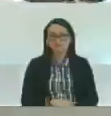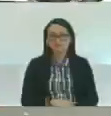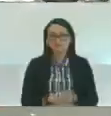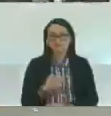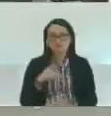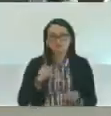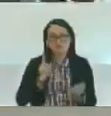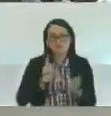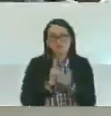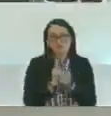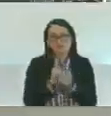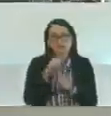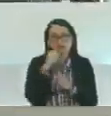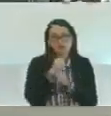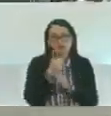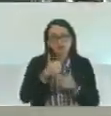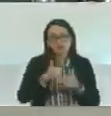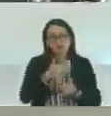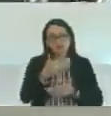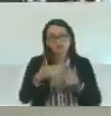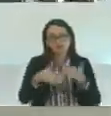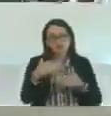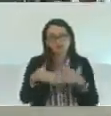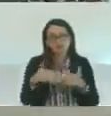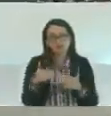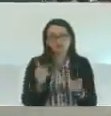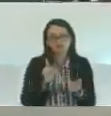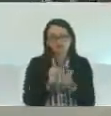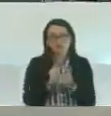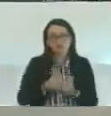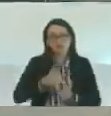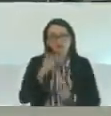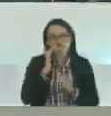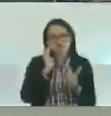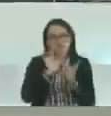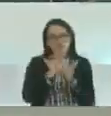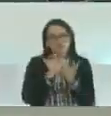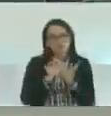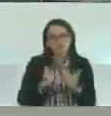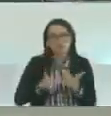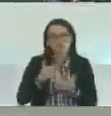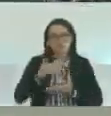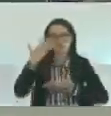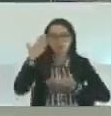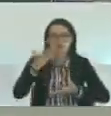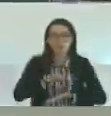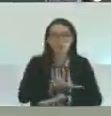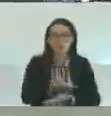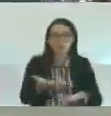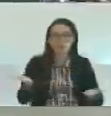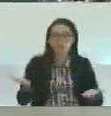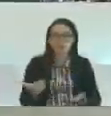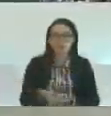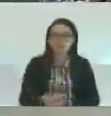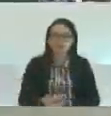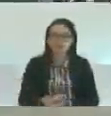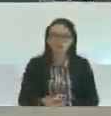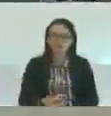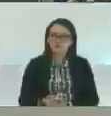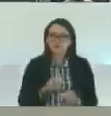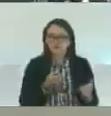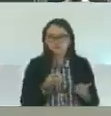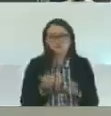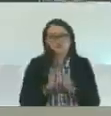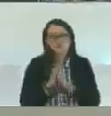la clase media. Quiero estar más cerca de ustedes. Les envío un saludo. Y les invito a